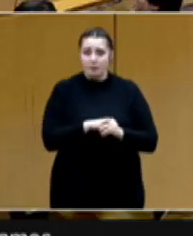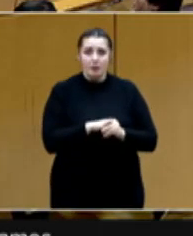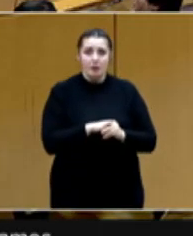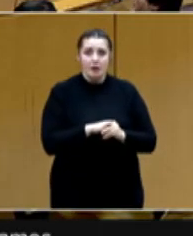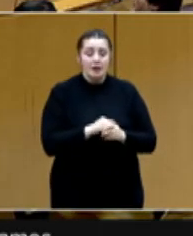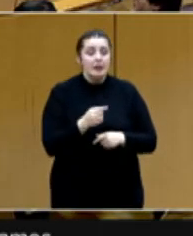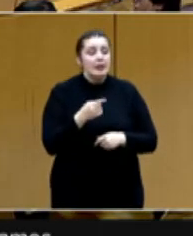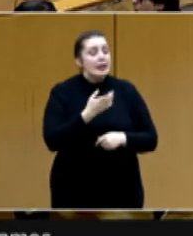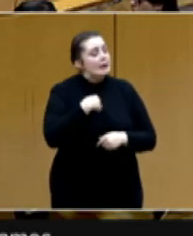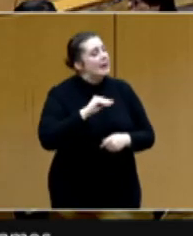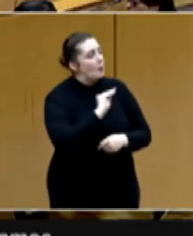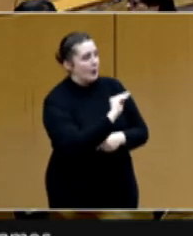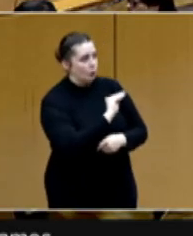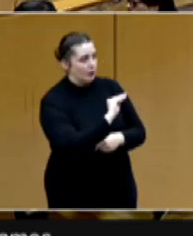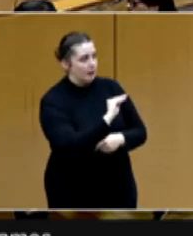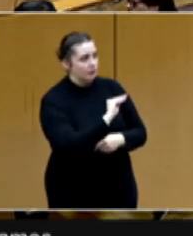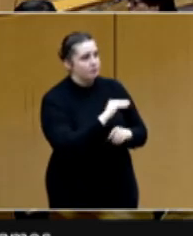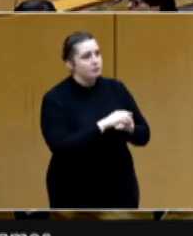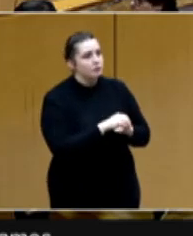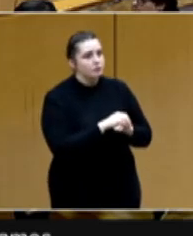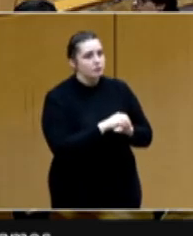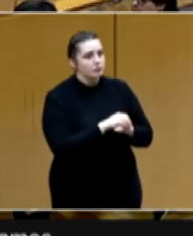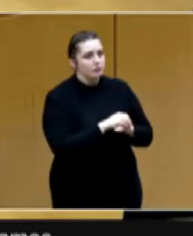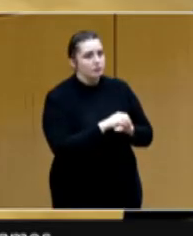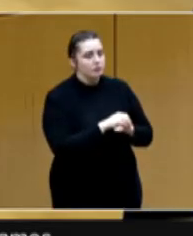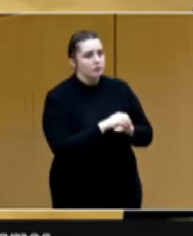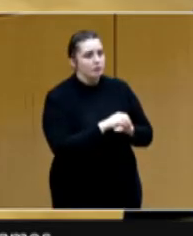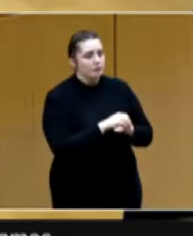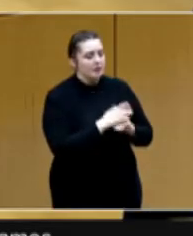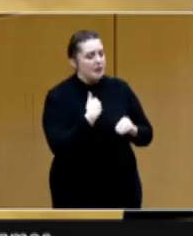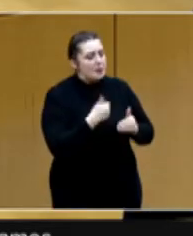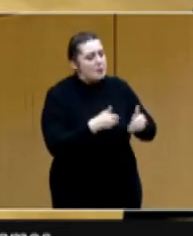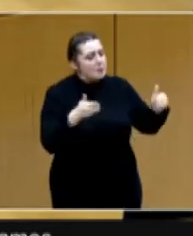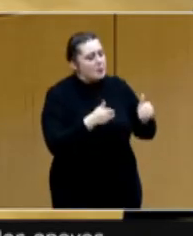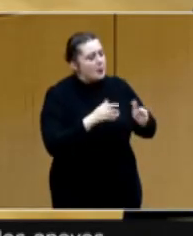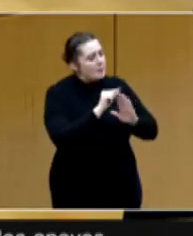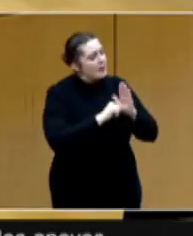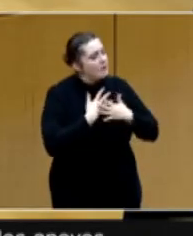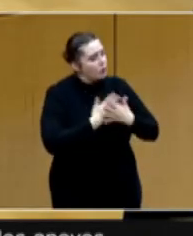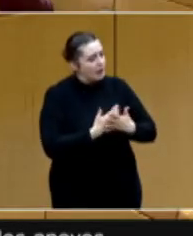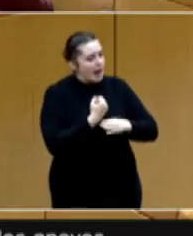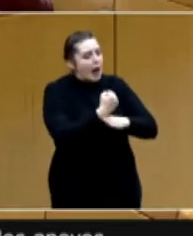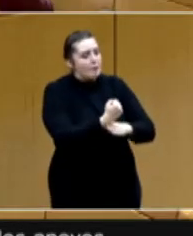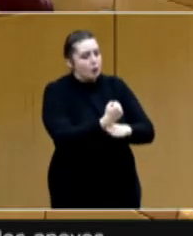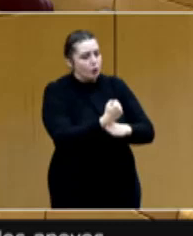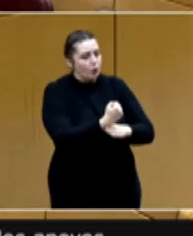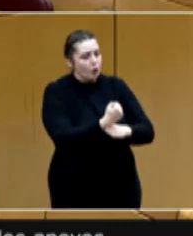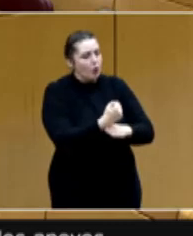escritura también quiero preguntarte Álvaro Cuál crees que es la clave para que se puedan poner en marcha medidas voluntarias de apoyo